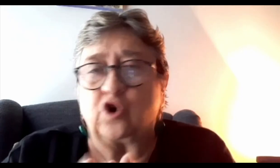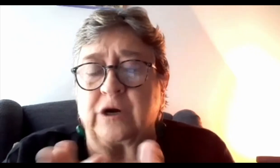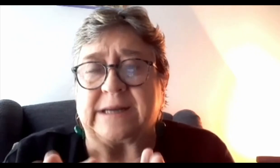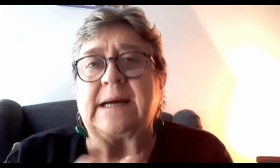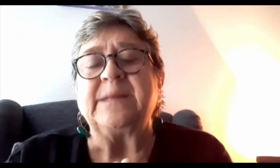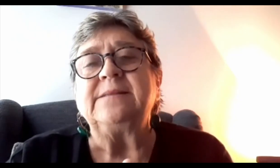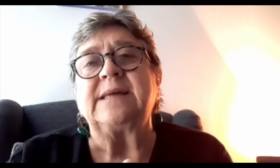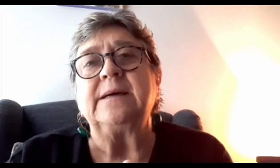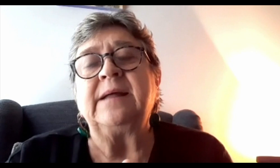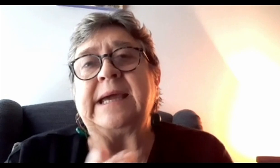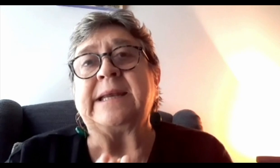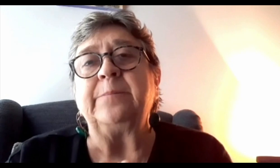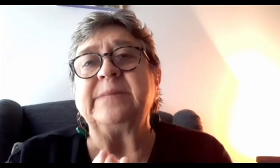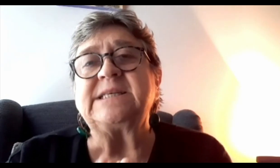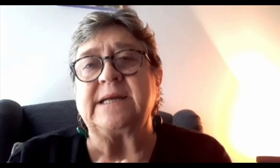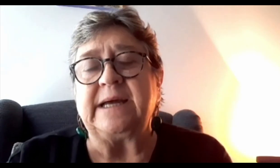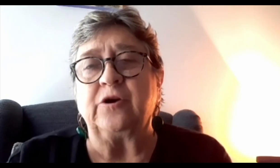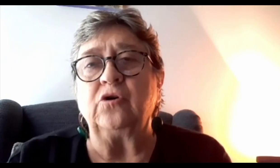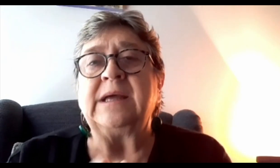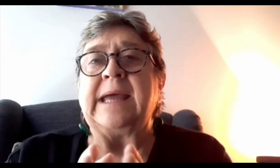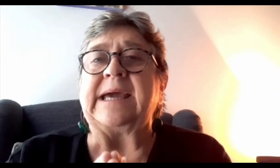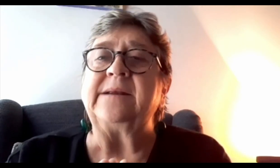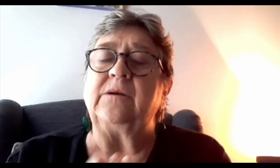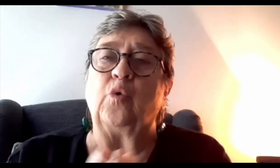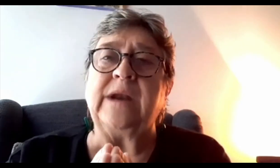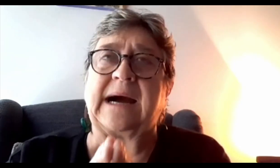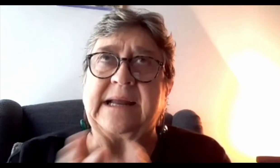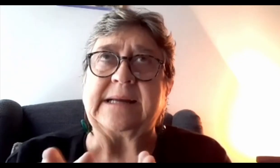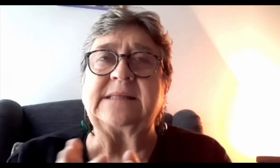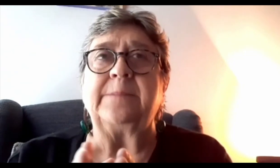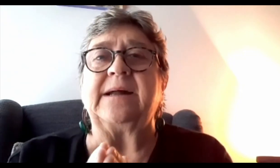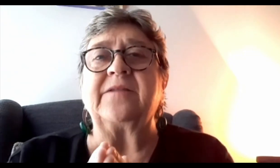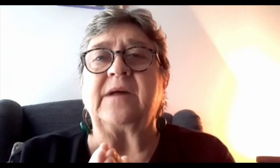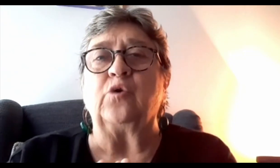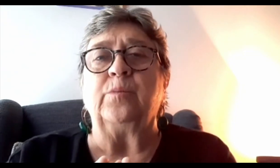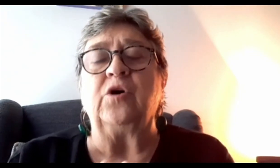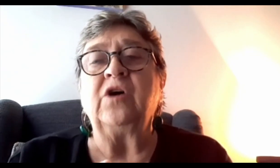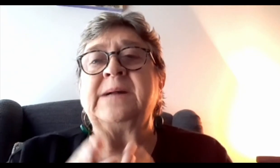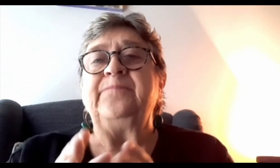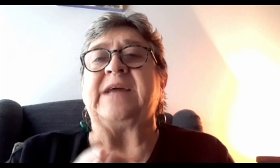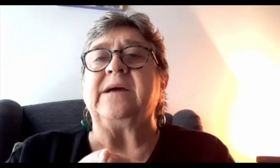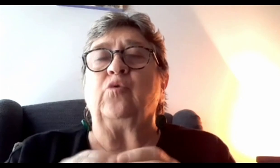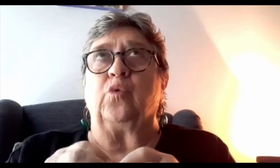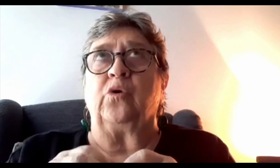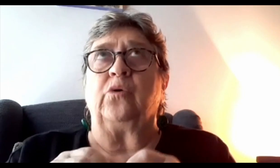yo concretamente en el mes de enero en una gran actividad que hubo